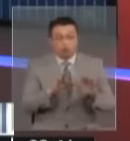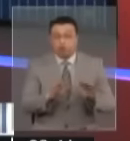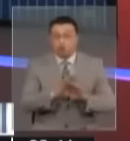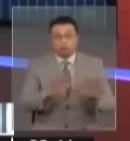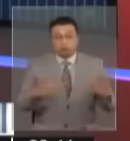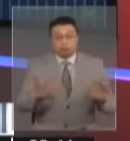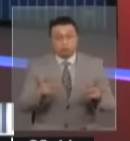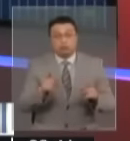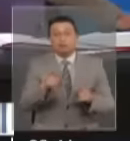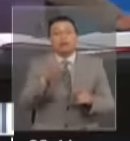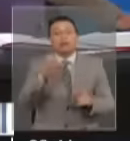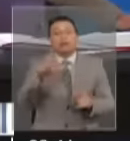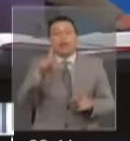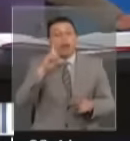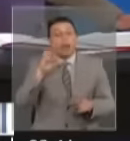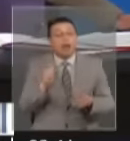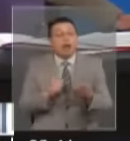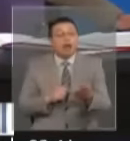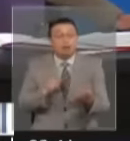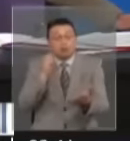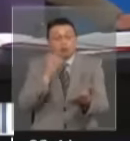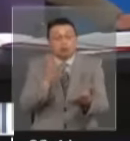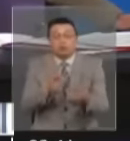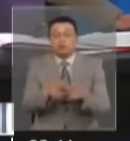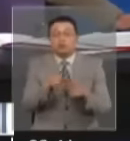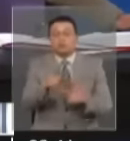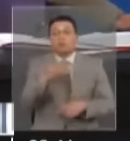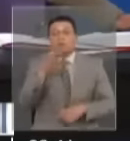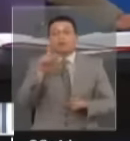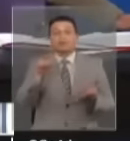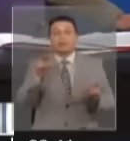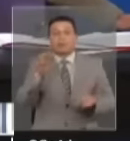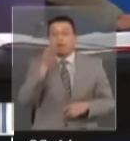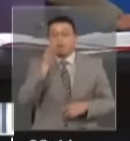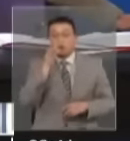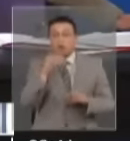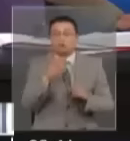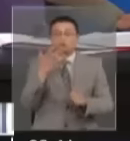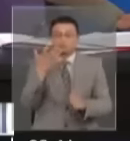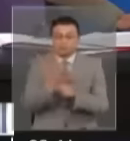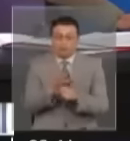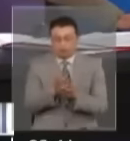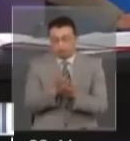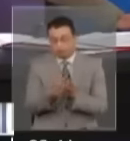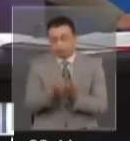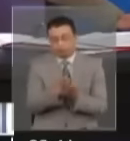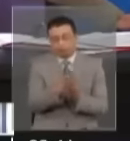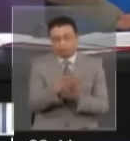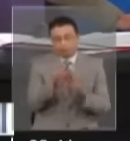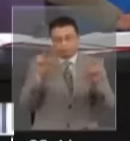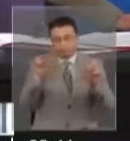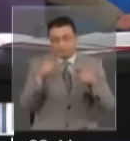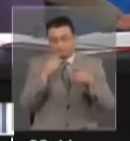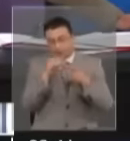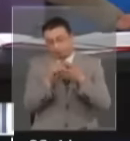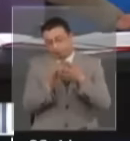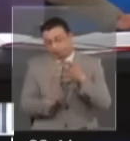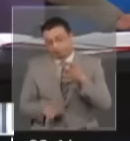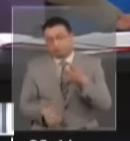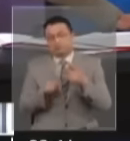Elia? Bueno, yo creo que el tema de la marihuana tiene varias aristas, por supuesto, en el tema